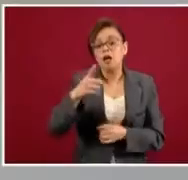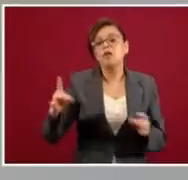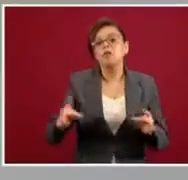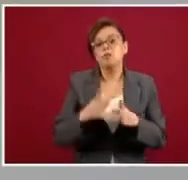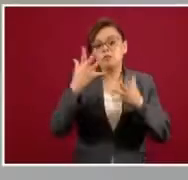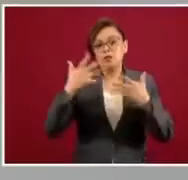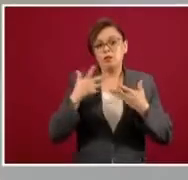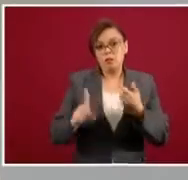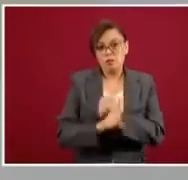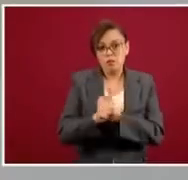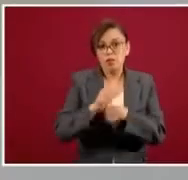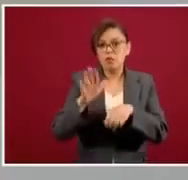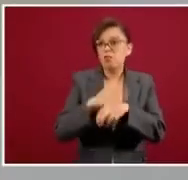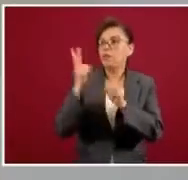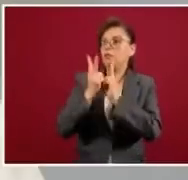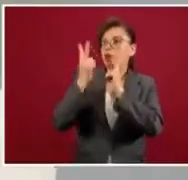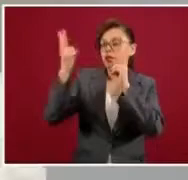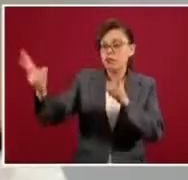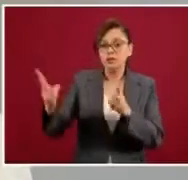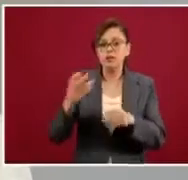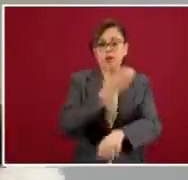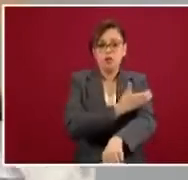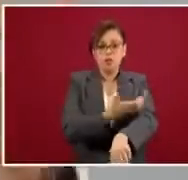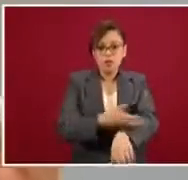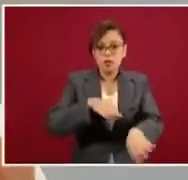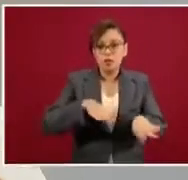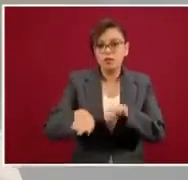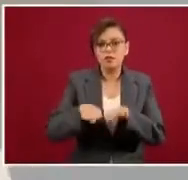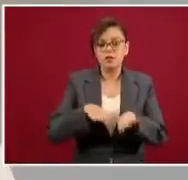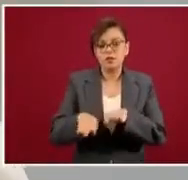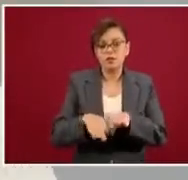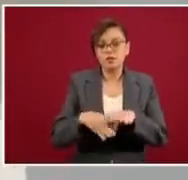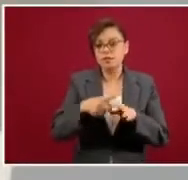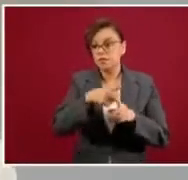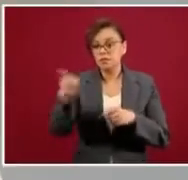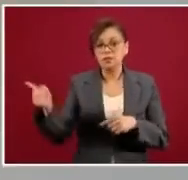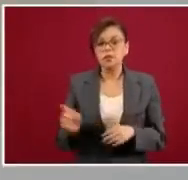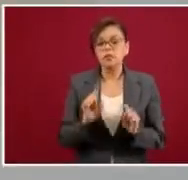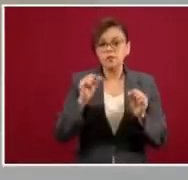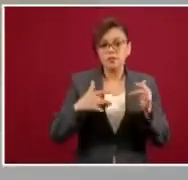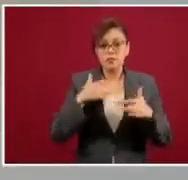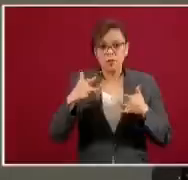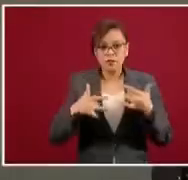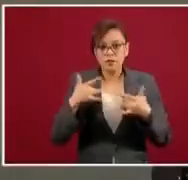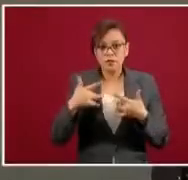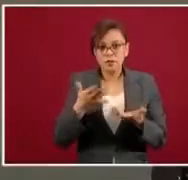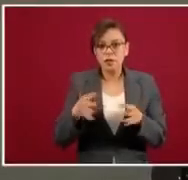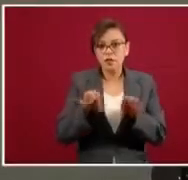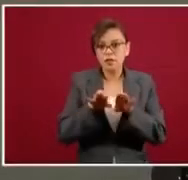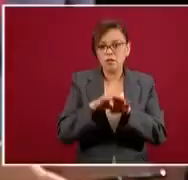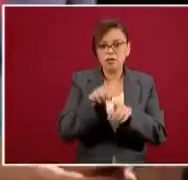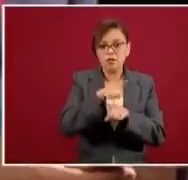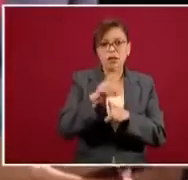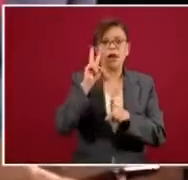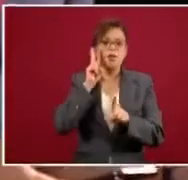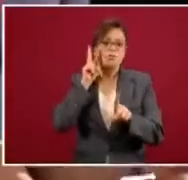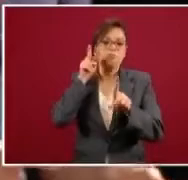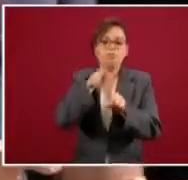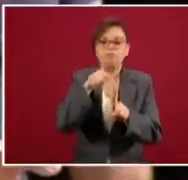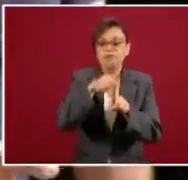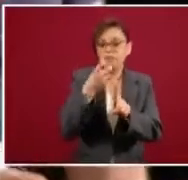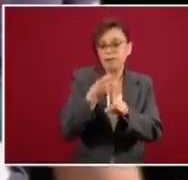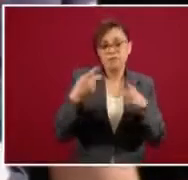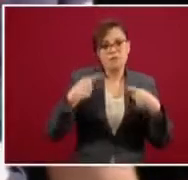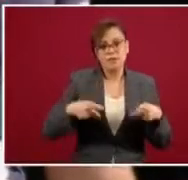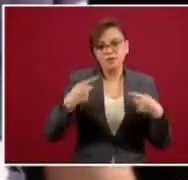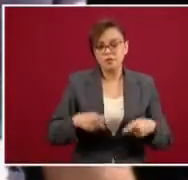sus colegas de trabajo empiezan a irremediablemente enfocar la atención en una persona. ¿Cuál es el estado que más